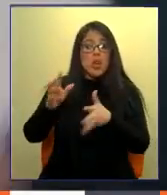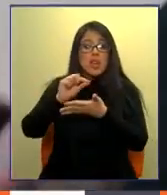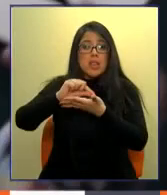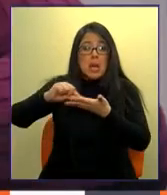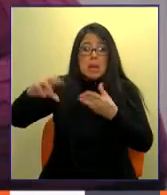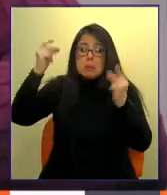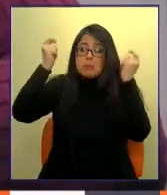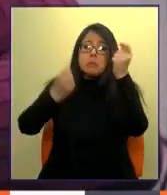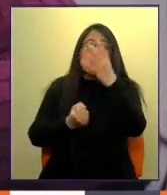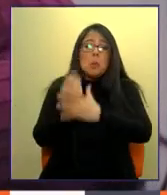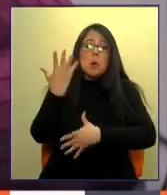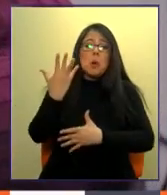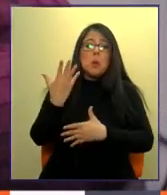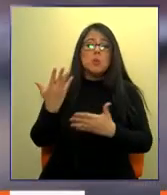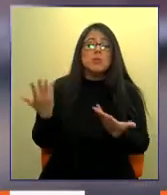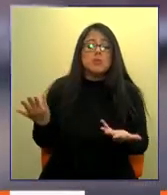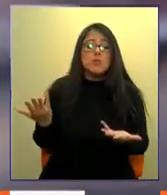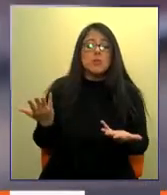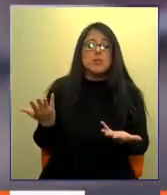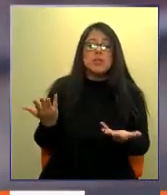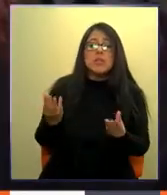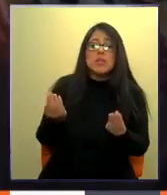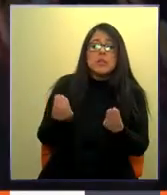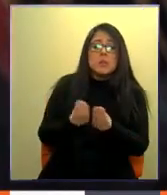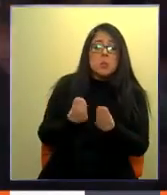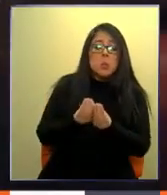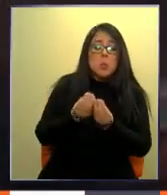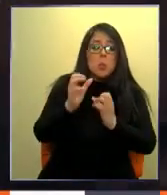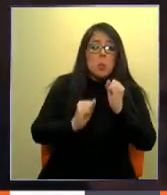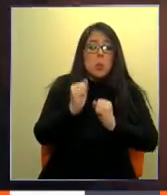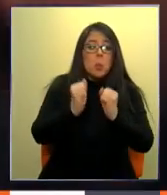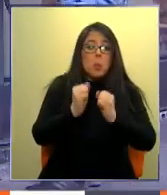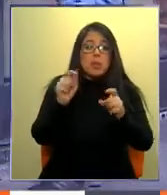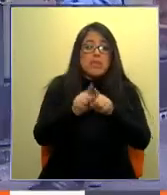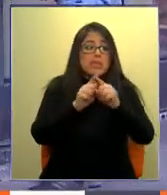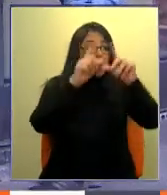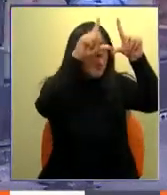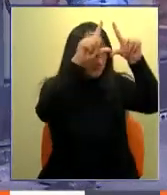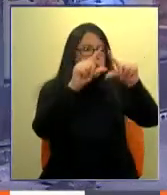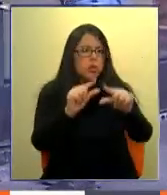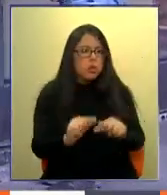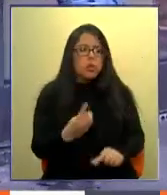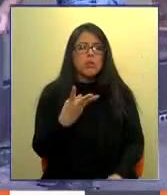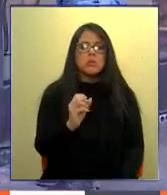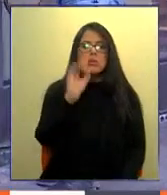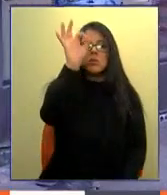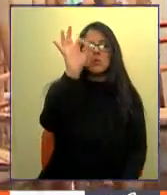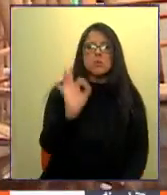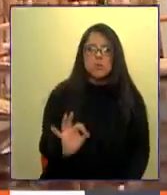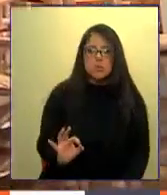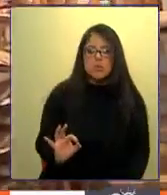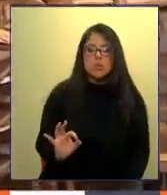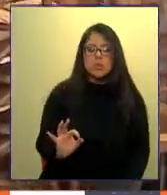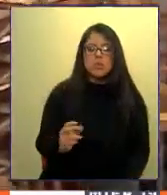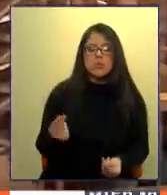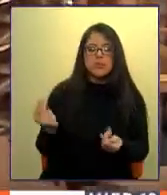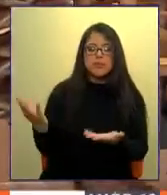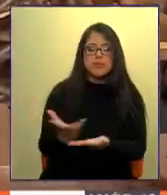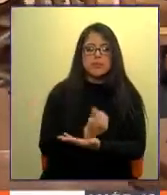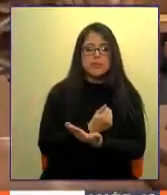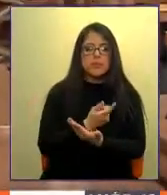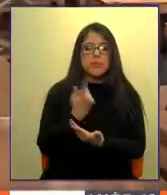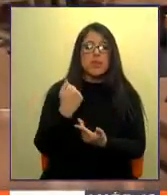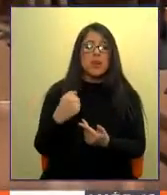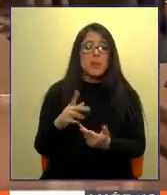de 993 mil pymes del país han bajado a lo menos un 30% o más sus ingresos. En los sectores